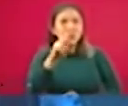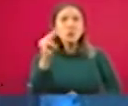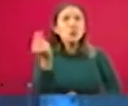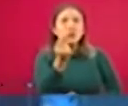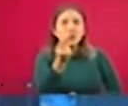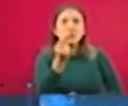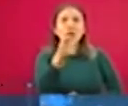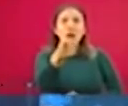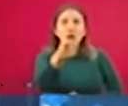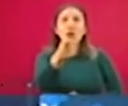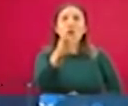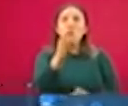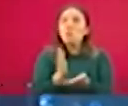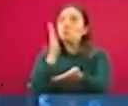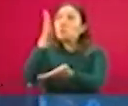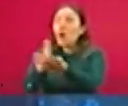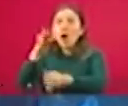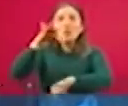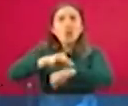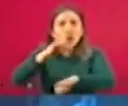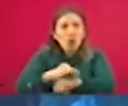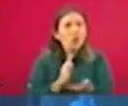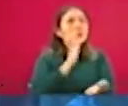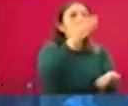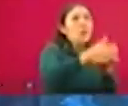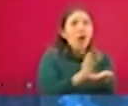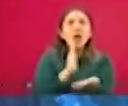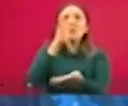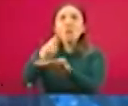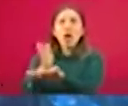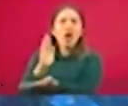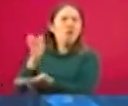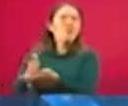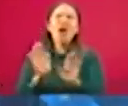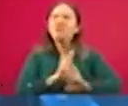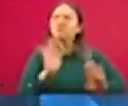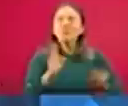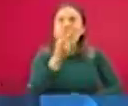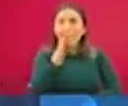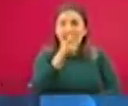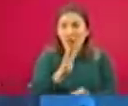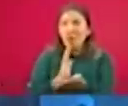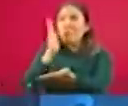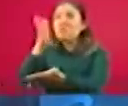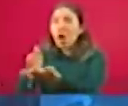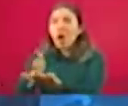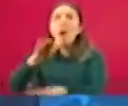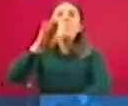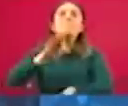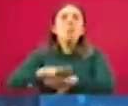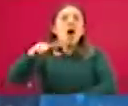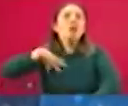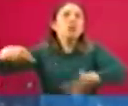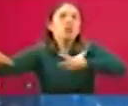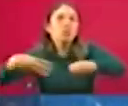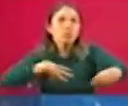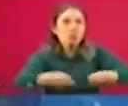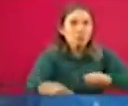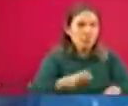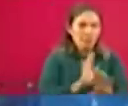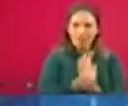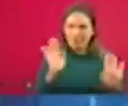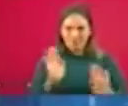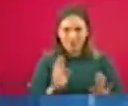técnicamente competente. Y lo segundo, que se comprometieran con la vigilancia epidemiológica. Y hay un